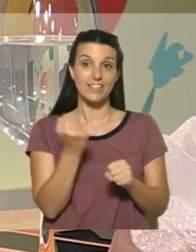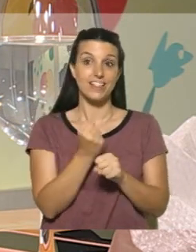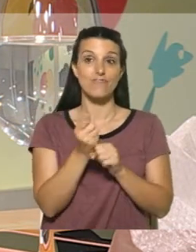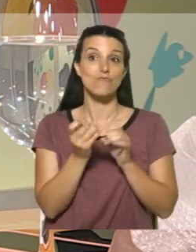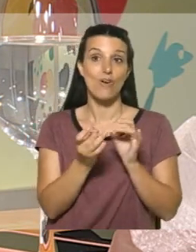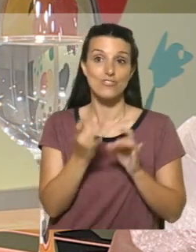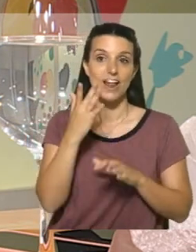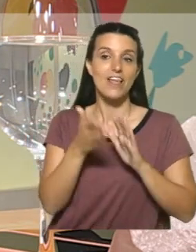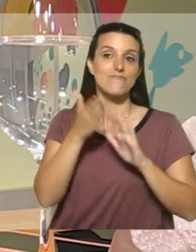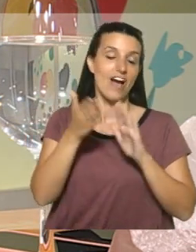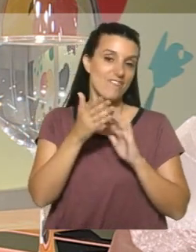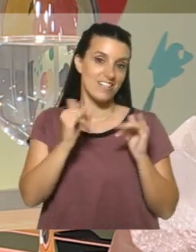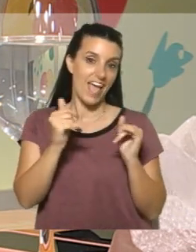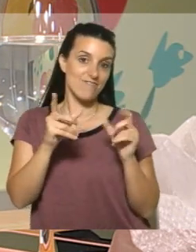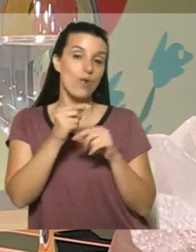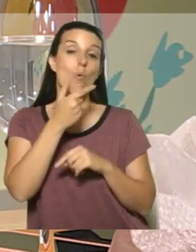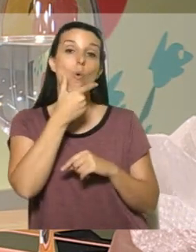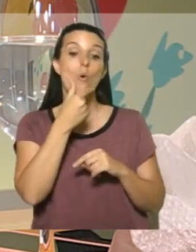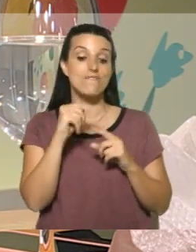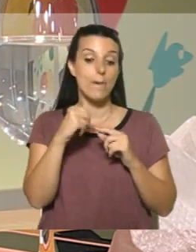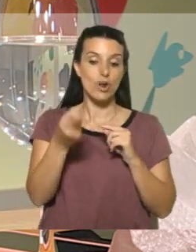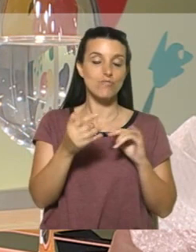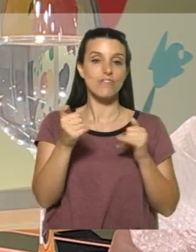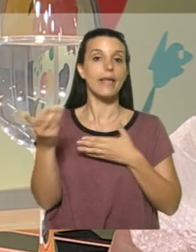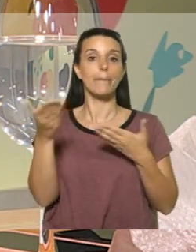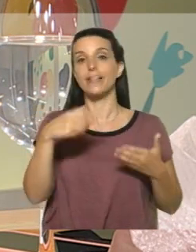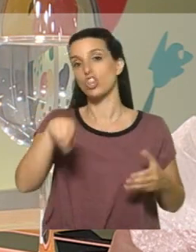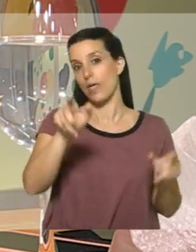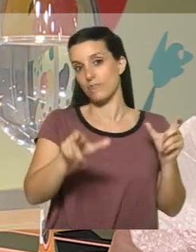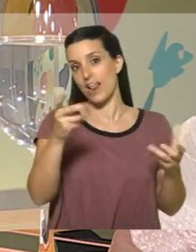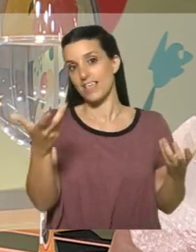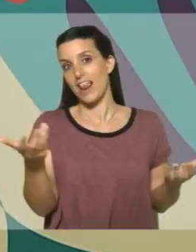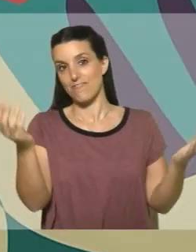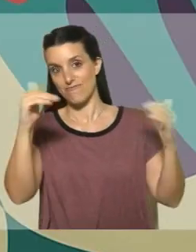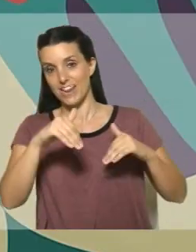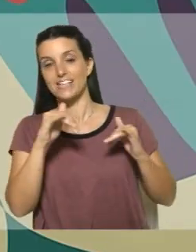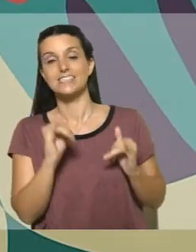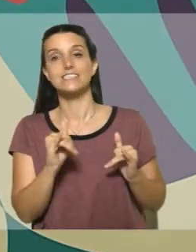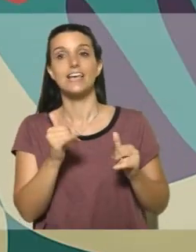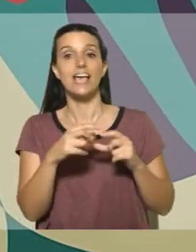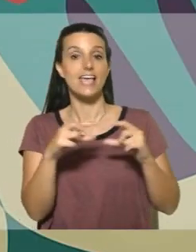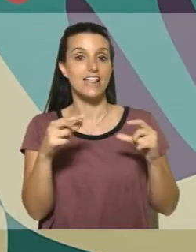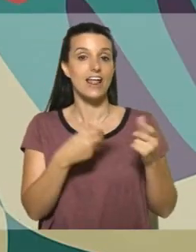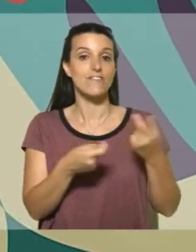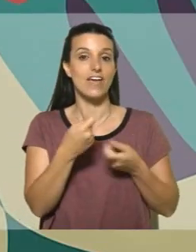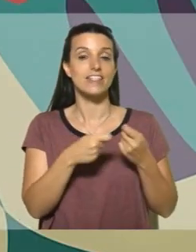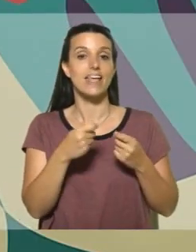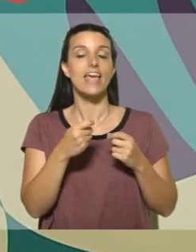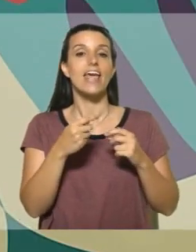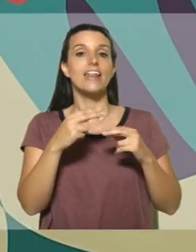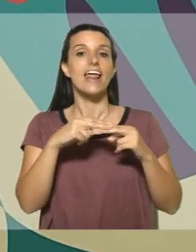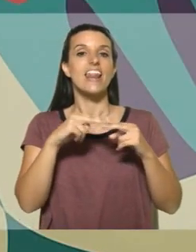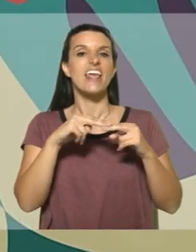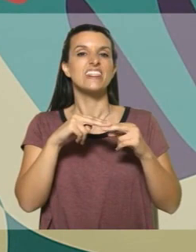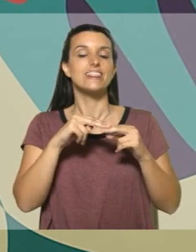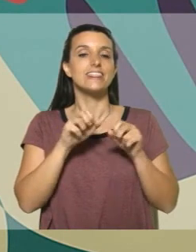profesionalmente y que va a tener un gran cierre el próximo jueves, en donde ya invitamos a todos los que se quieran sumar. Exacto, exacto. Las entradas están a la venta en Red Tickets